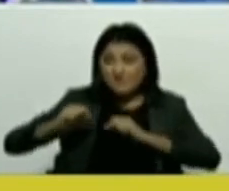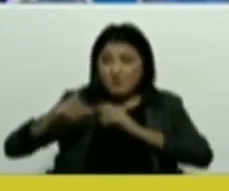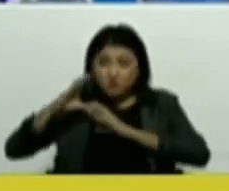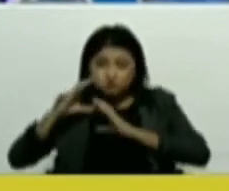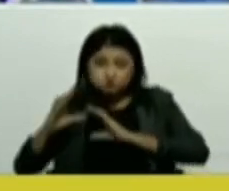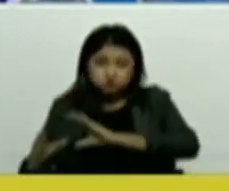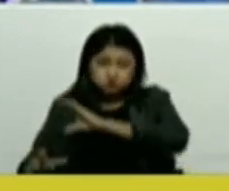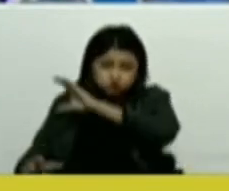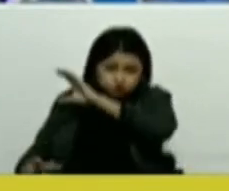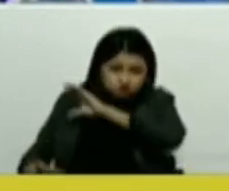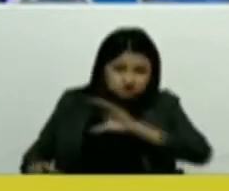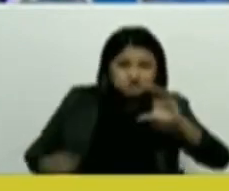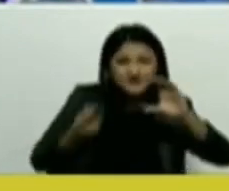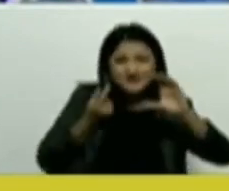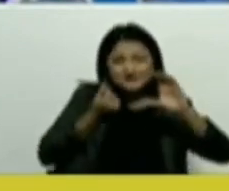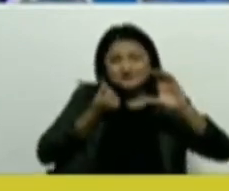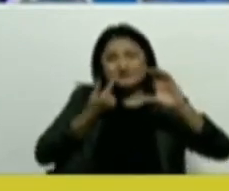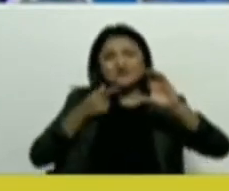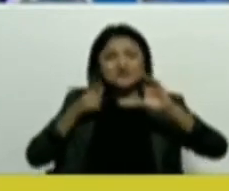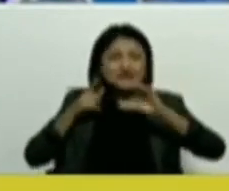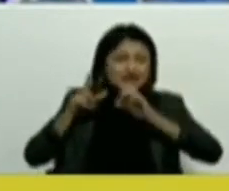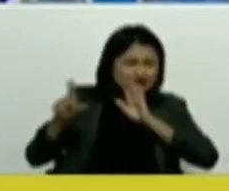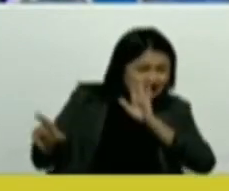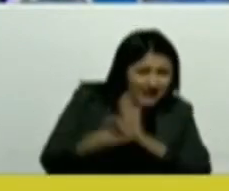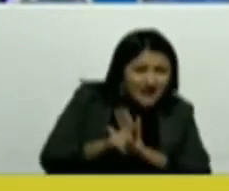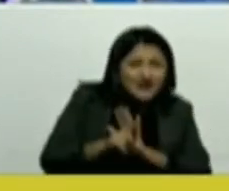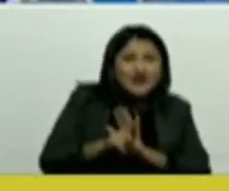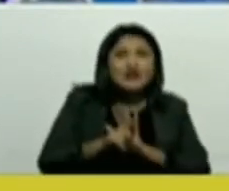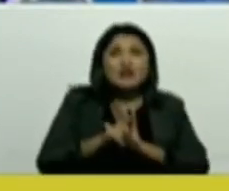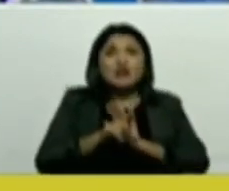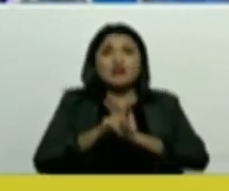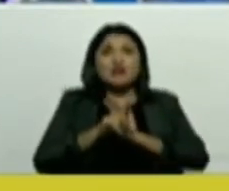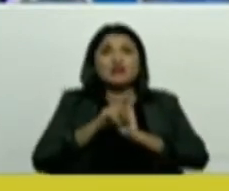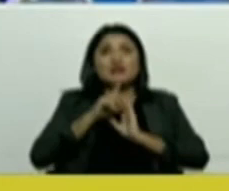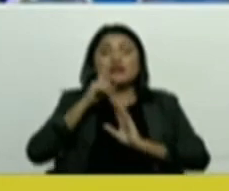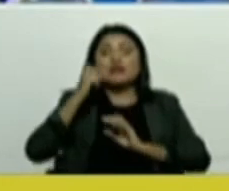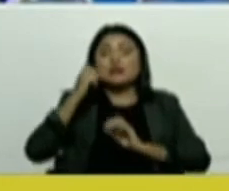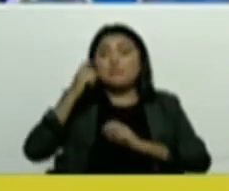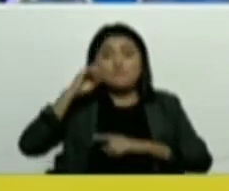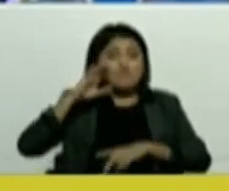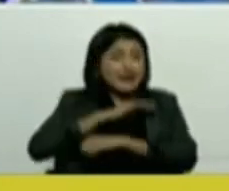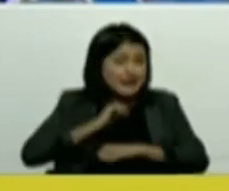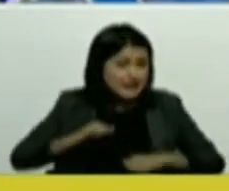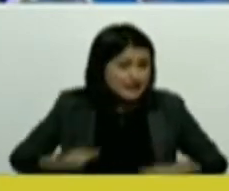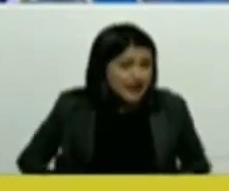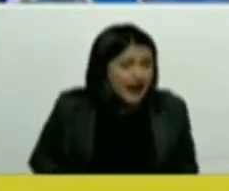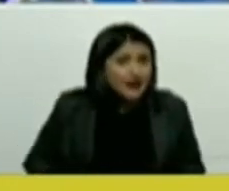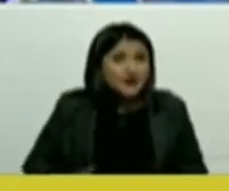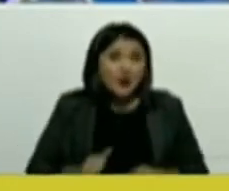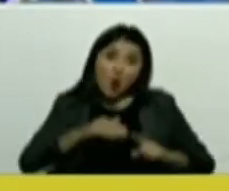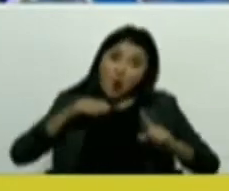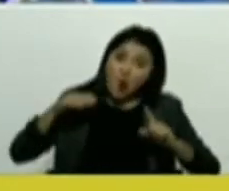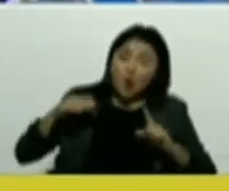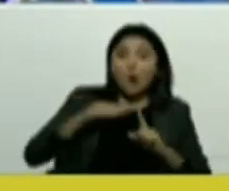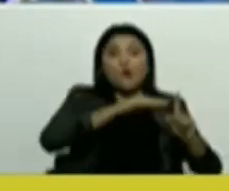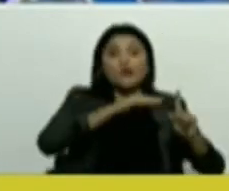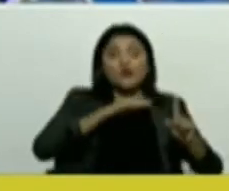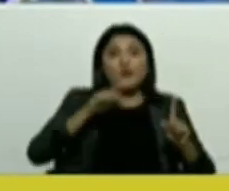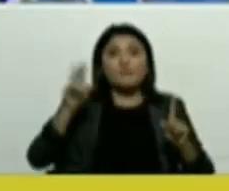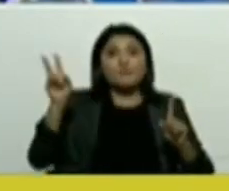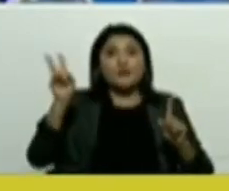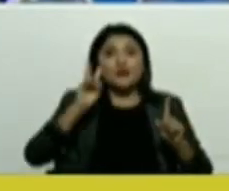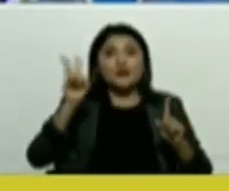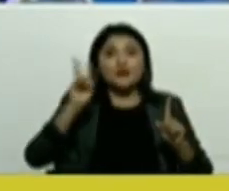recursos económicos, legales, todo el poder militar en contra del pueblo